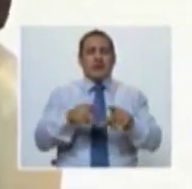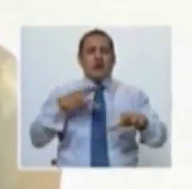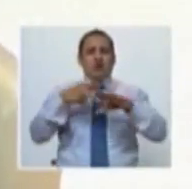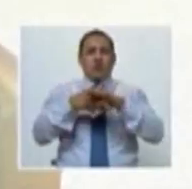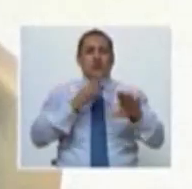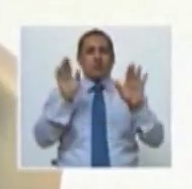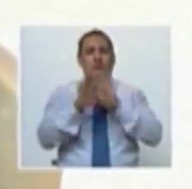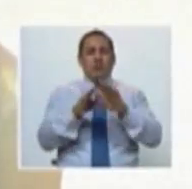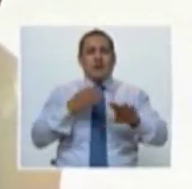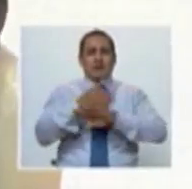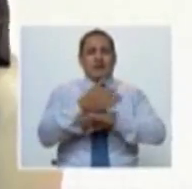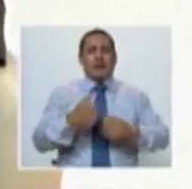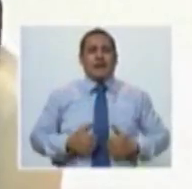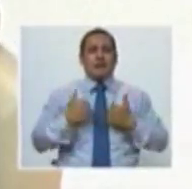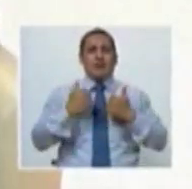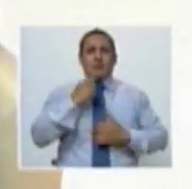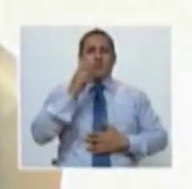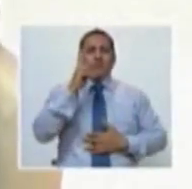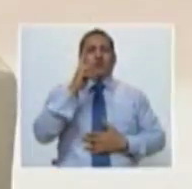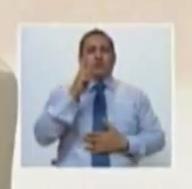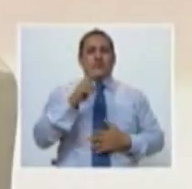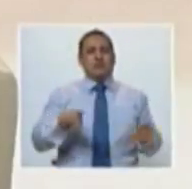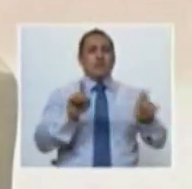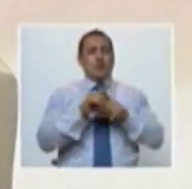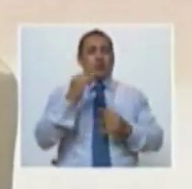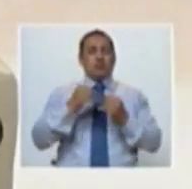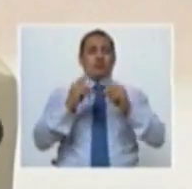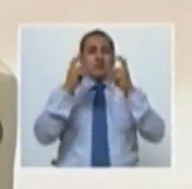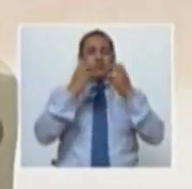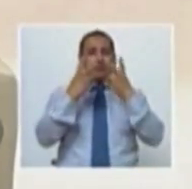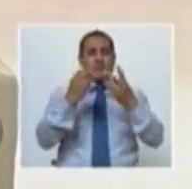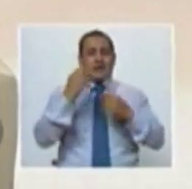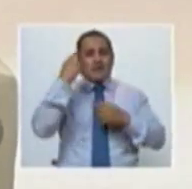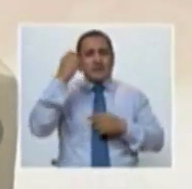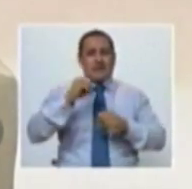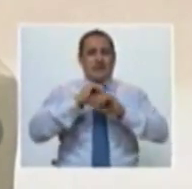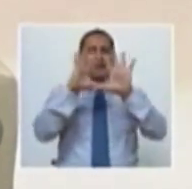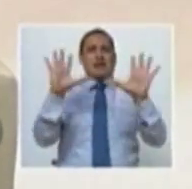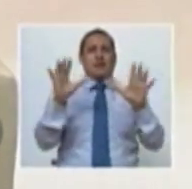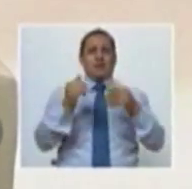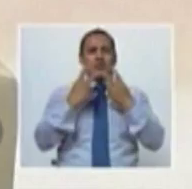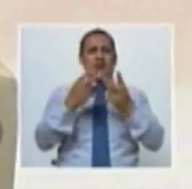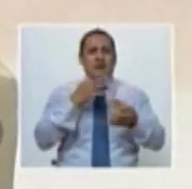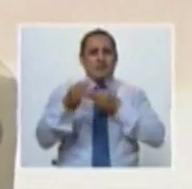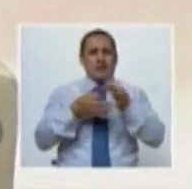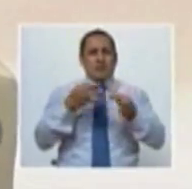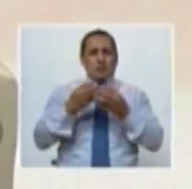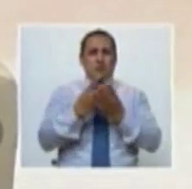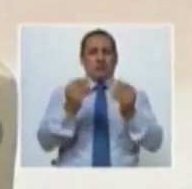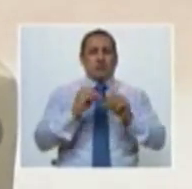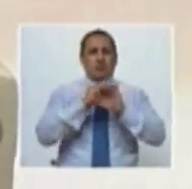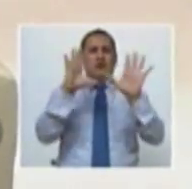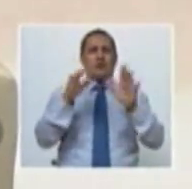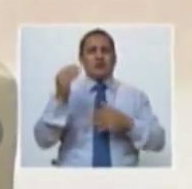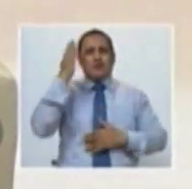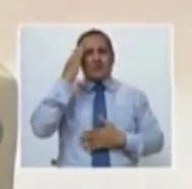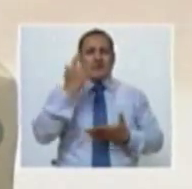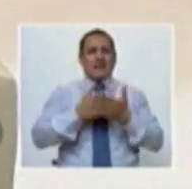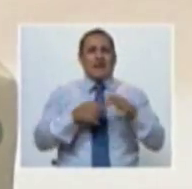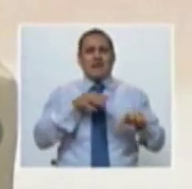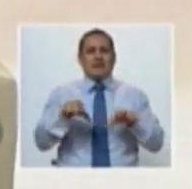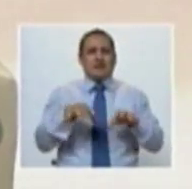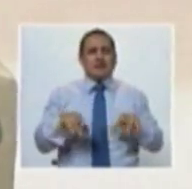poder postular a la carrera magisterial. Claro, un asunto que nos permita tener clarísima, con mucha claridad, saber a qué atener.